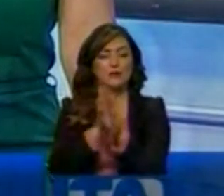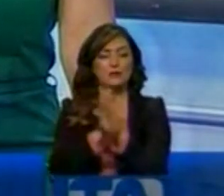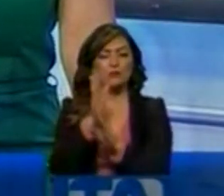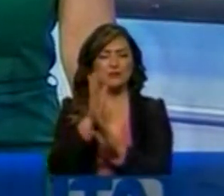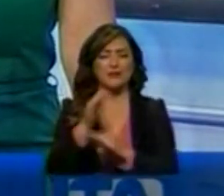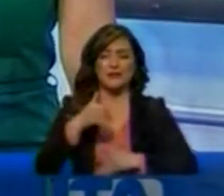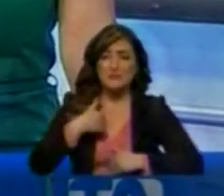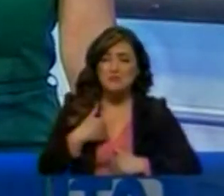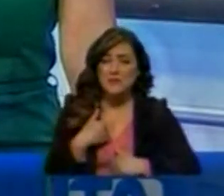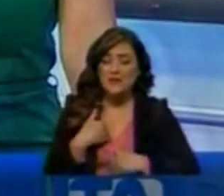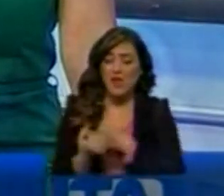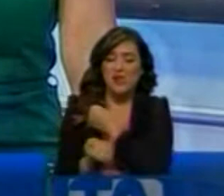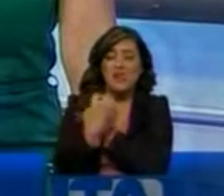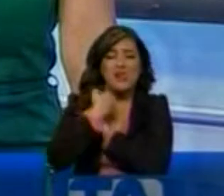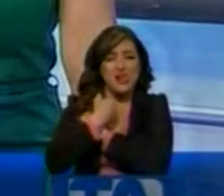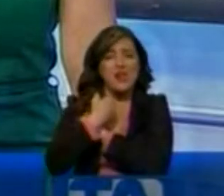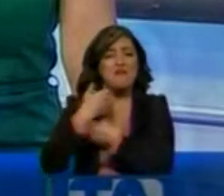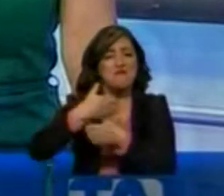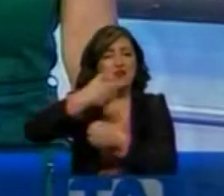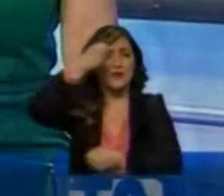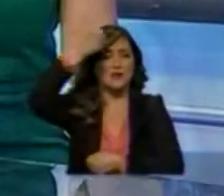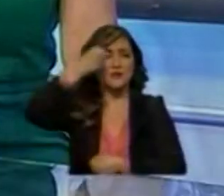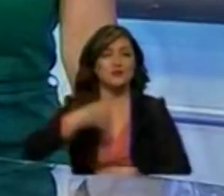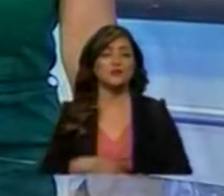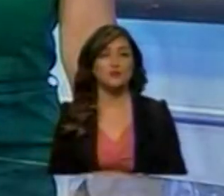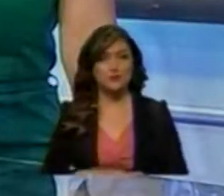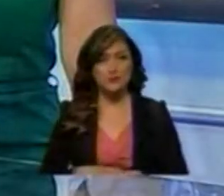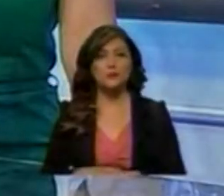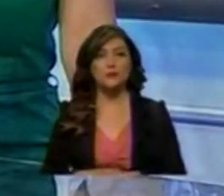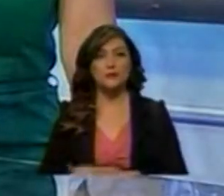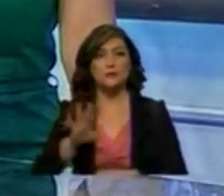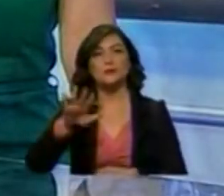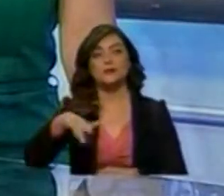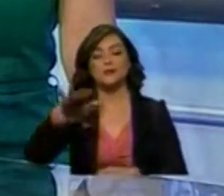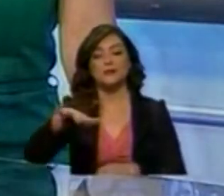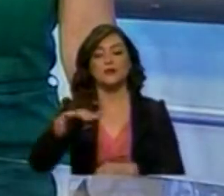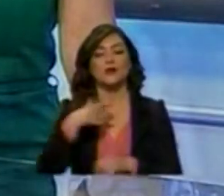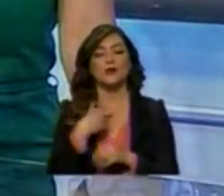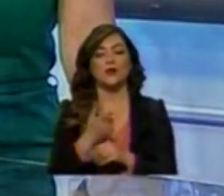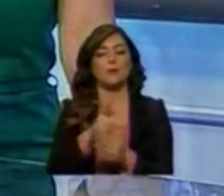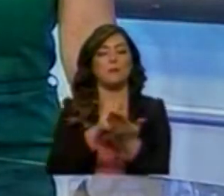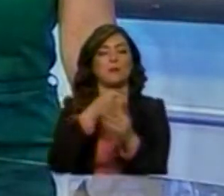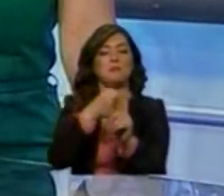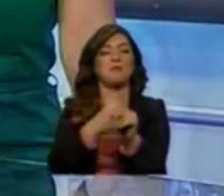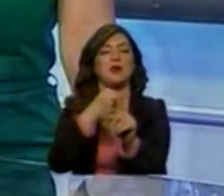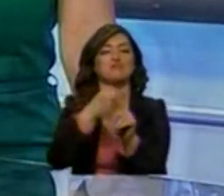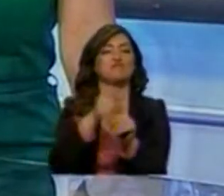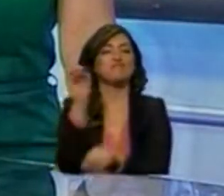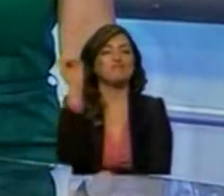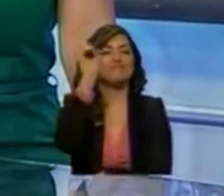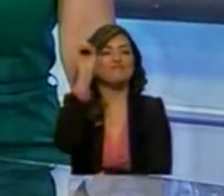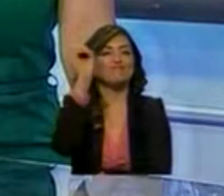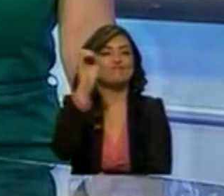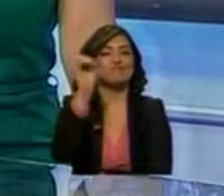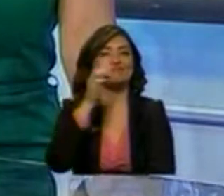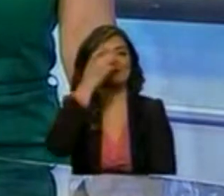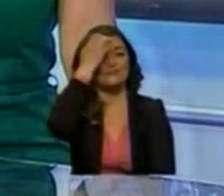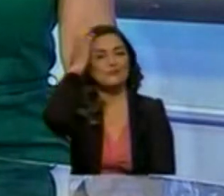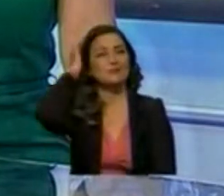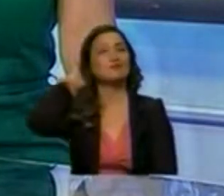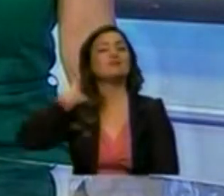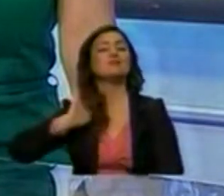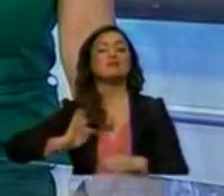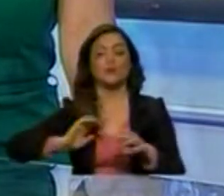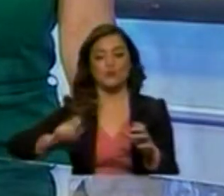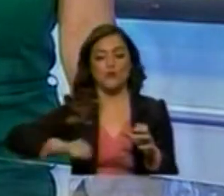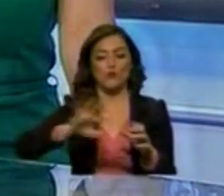sentirse abandonados por sus federaciones. Durante más de 5 meses no reciben sus mensualidades, han tenido que realizar rifas o no